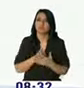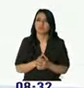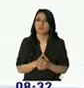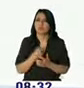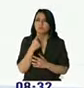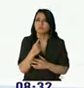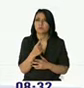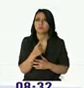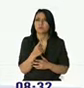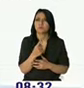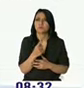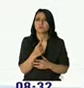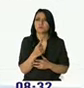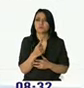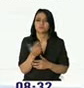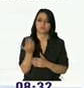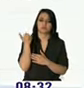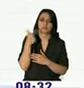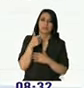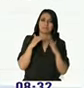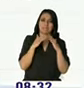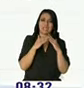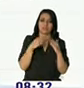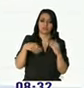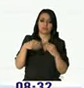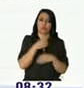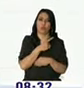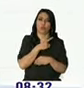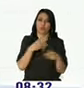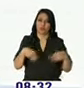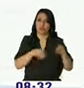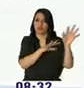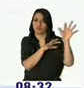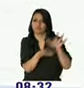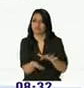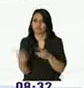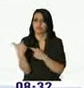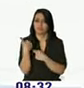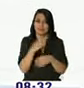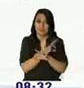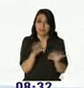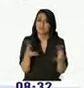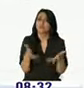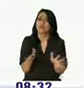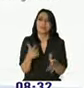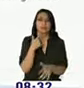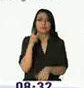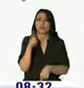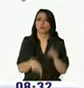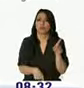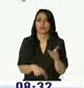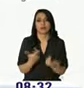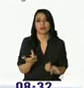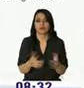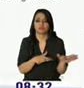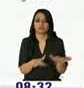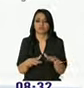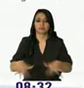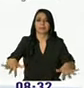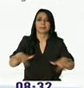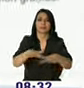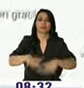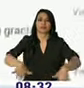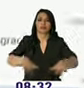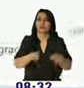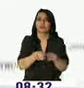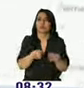de peña detrás de mi casa y el dueño de ese terreno quiere hacerse responsable de quitar o limpiar toda esa basura y que el borde de mi patio es el lugar de así. Juan